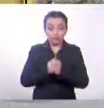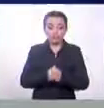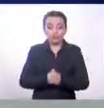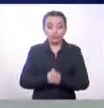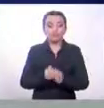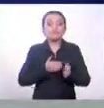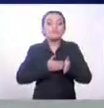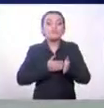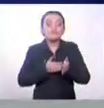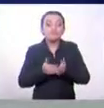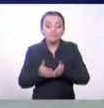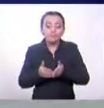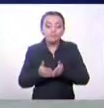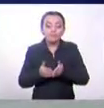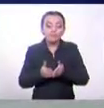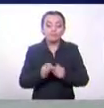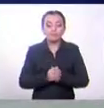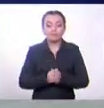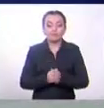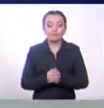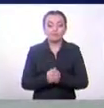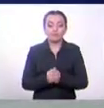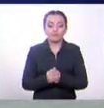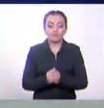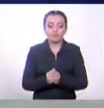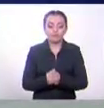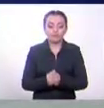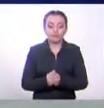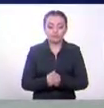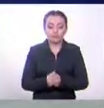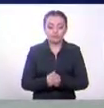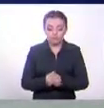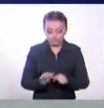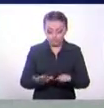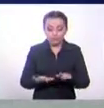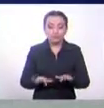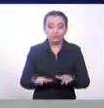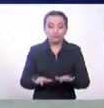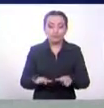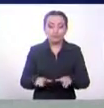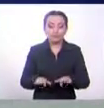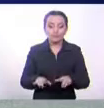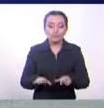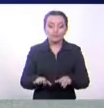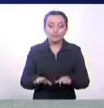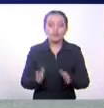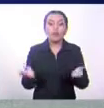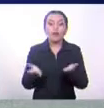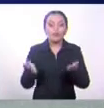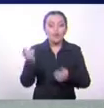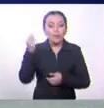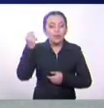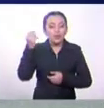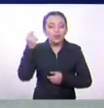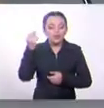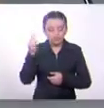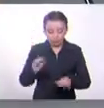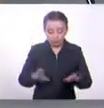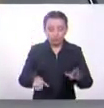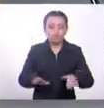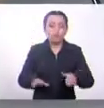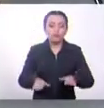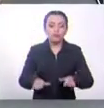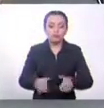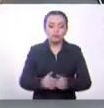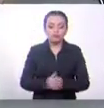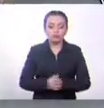comenzamos con... vamos a hacer así un sonidito en el piso. ¿En el piso? En el piso. Bueno, pero si nuestros amiguitos